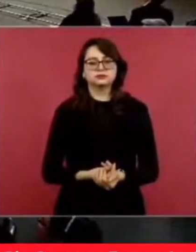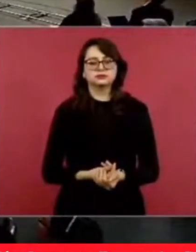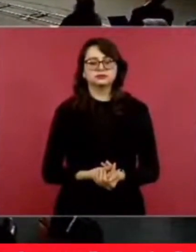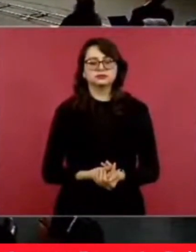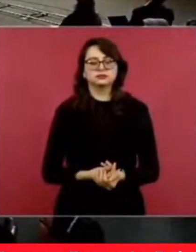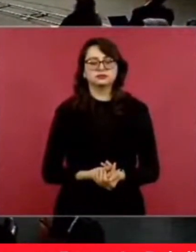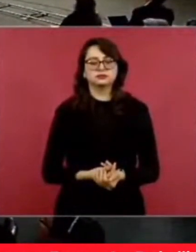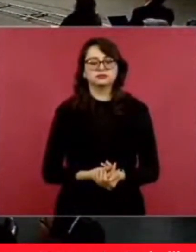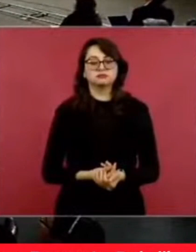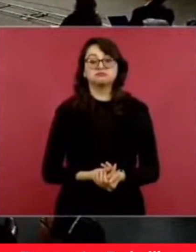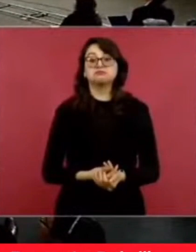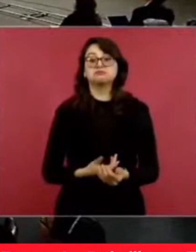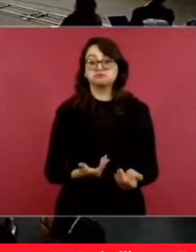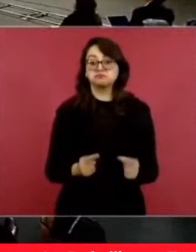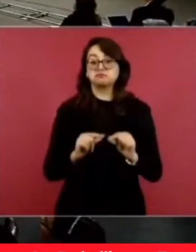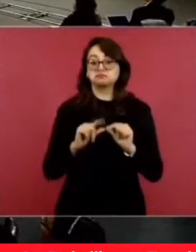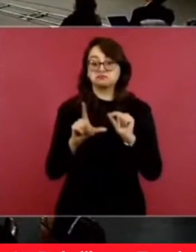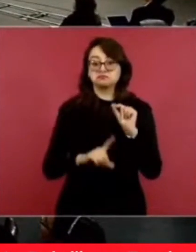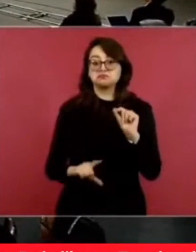Va bien la economía del país,